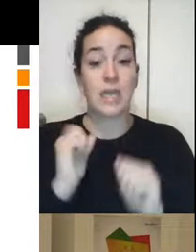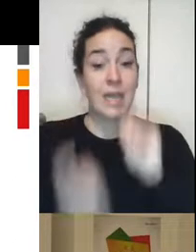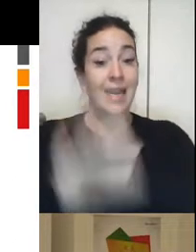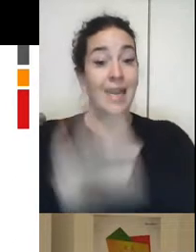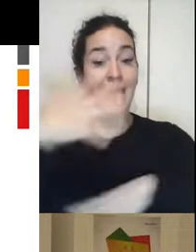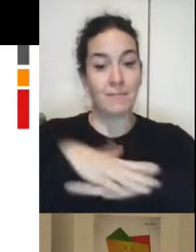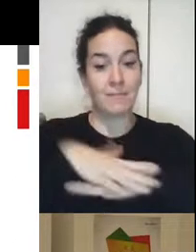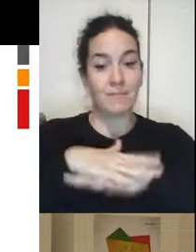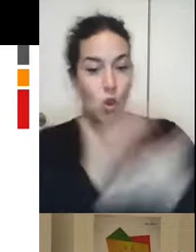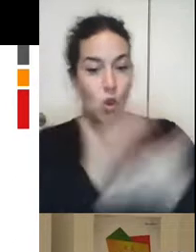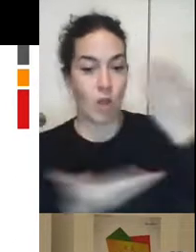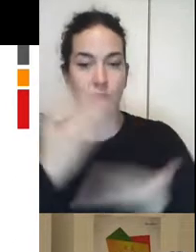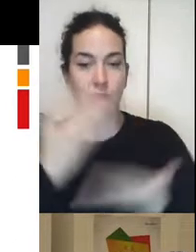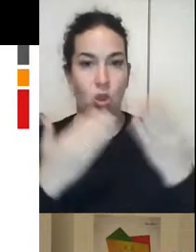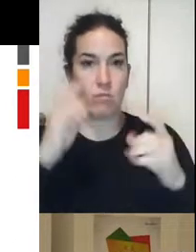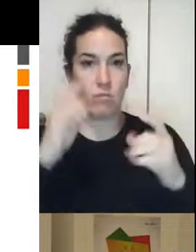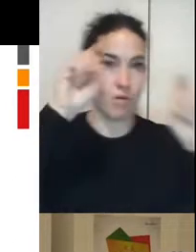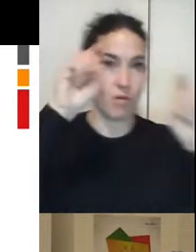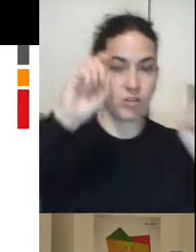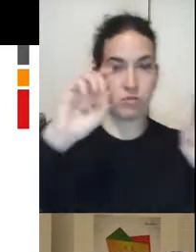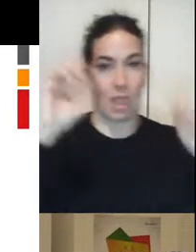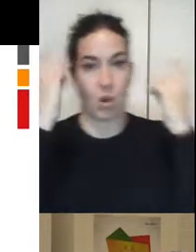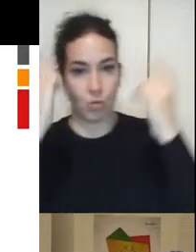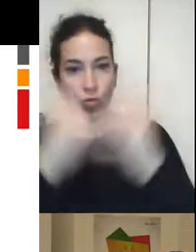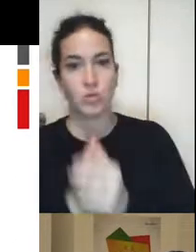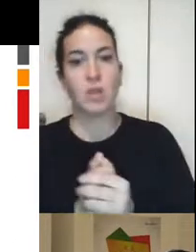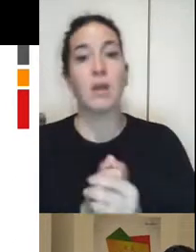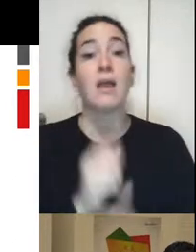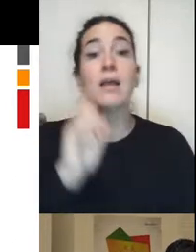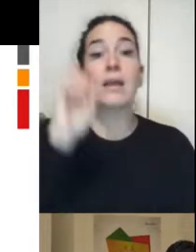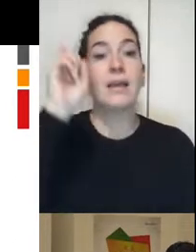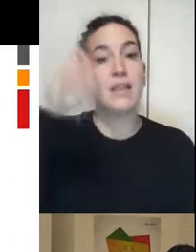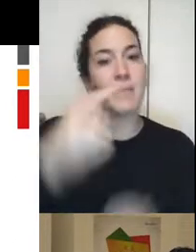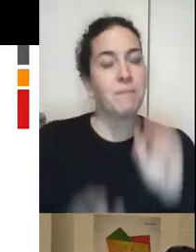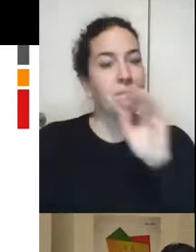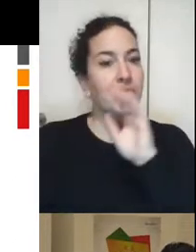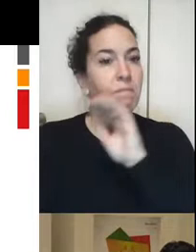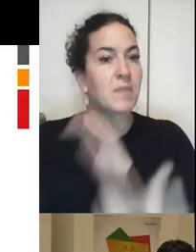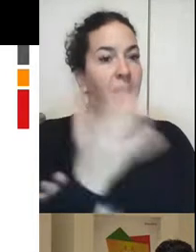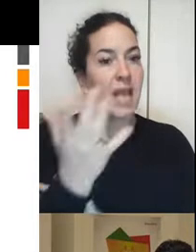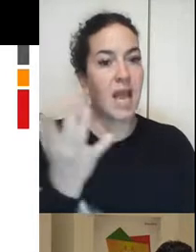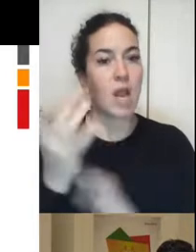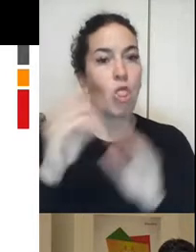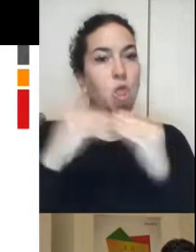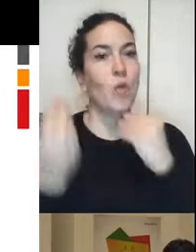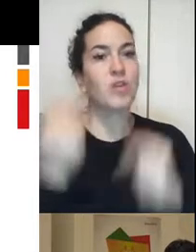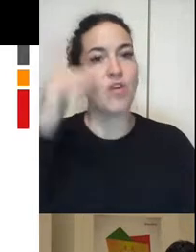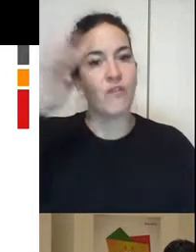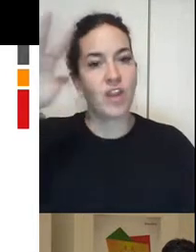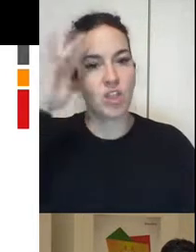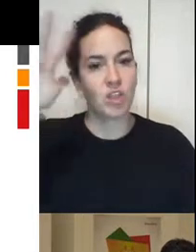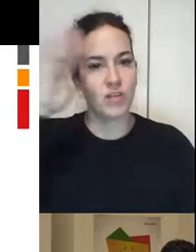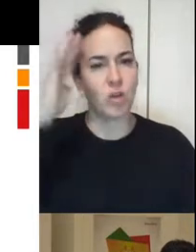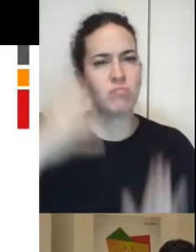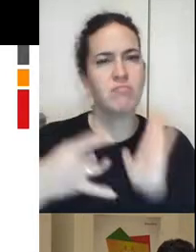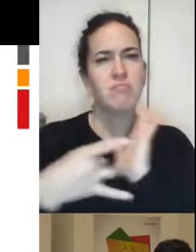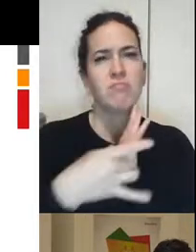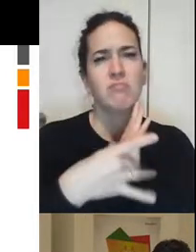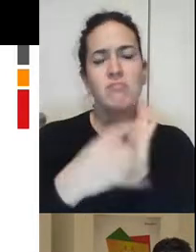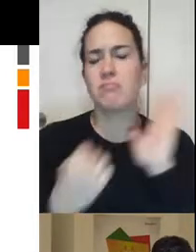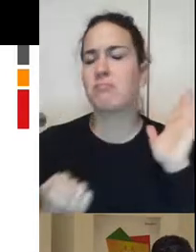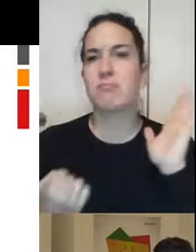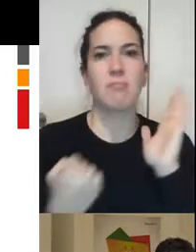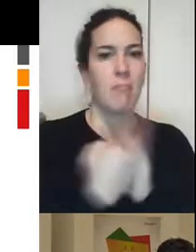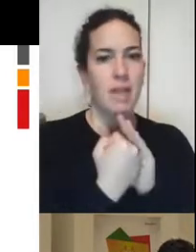docentes y generar documentos filosóficos con la mayor calidad posible, emulando la noción de inteligencia colectiva y